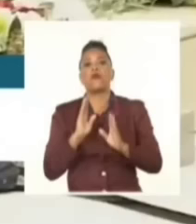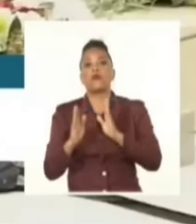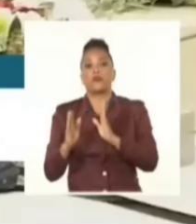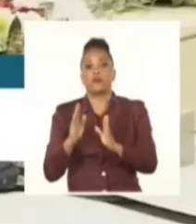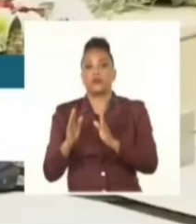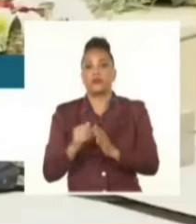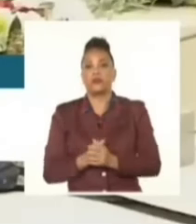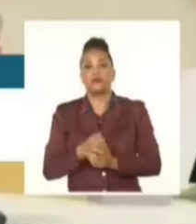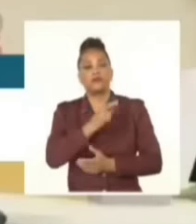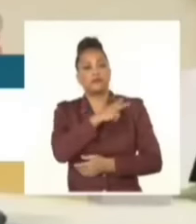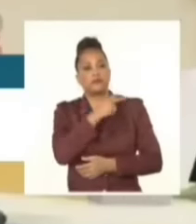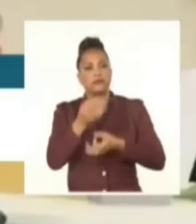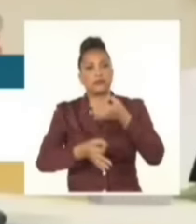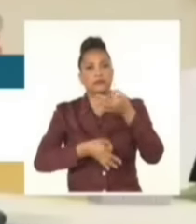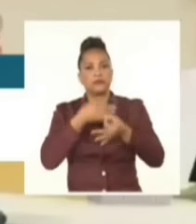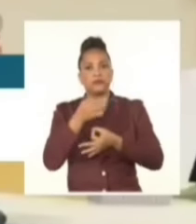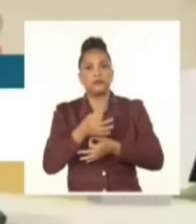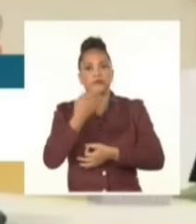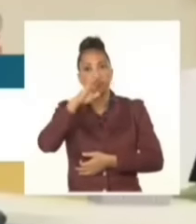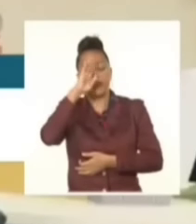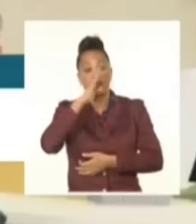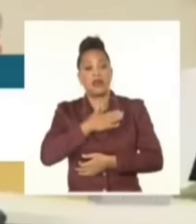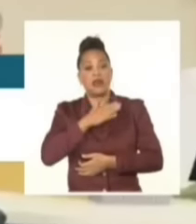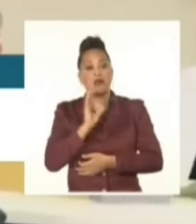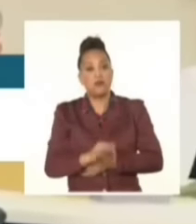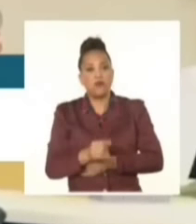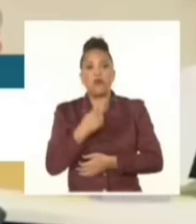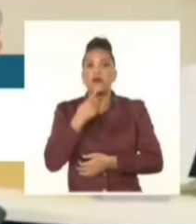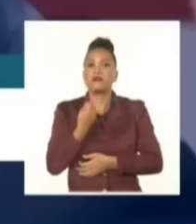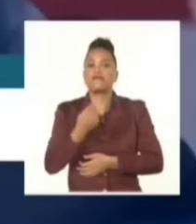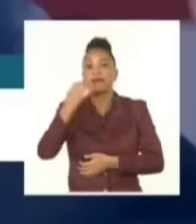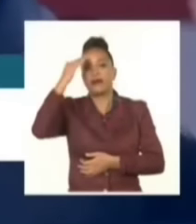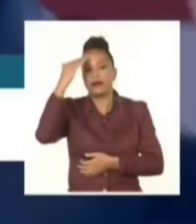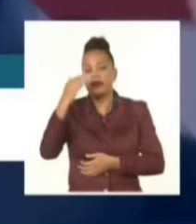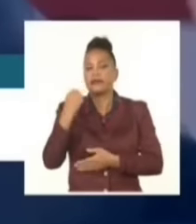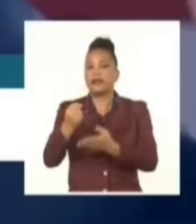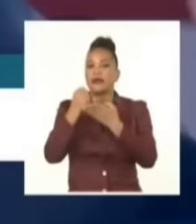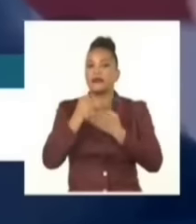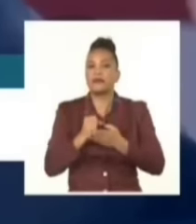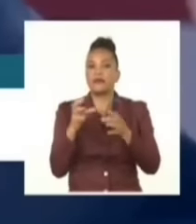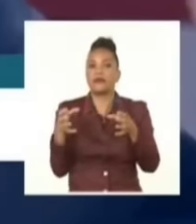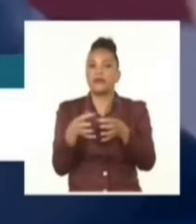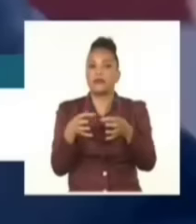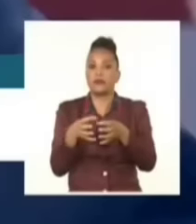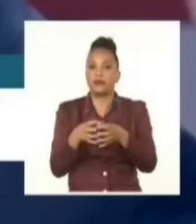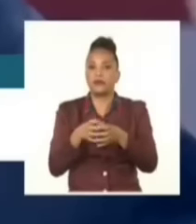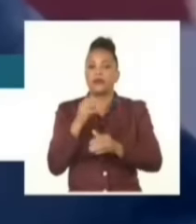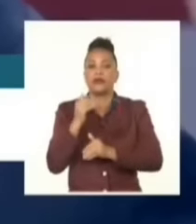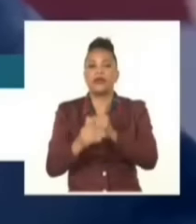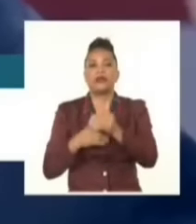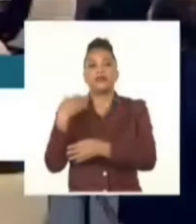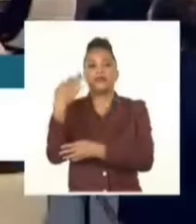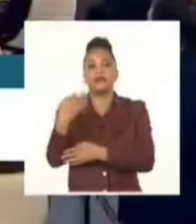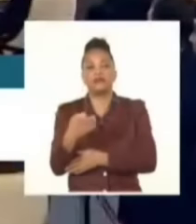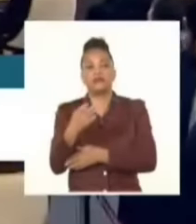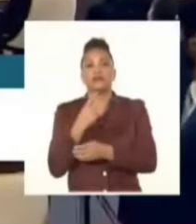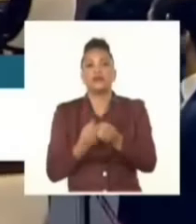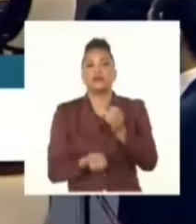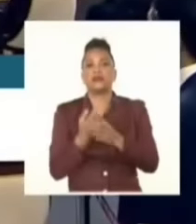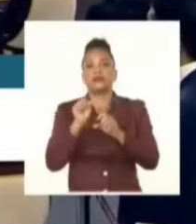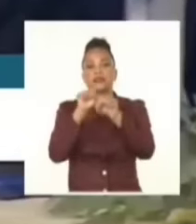diplomacia cubana argumentó que la nación caribeña aprecia el aporte del grupo en el camino hacia la impostergable y profunda reforma del